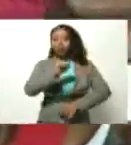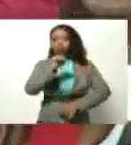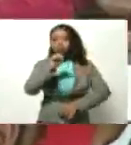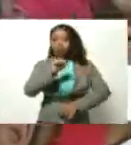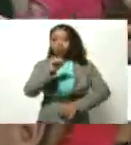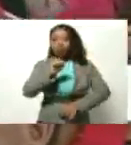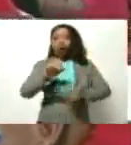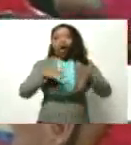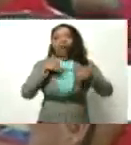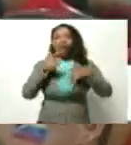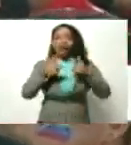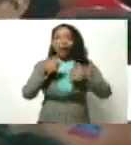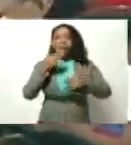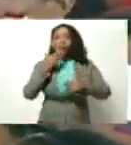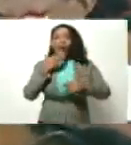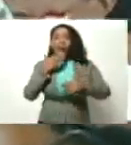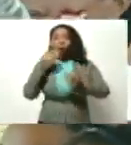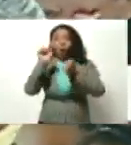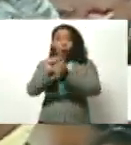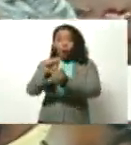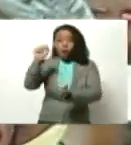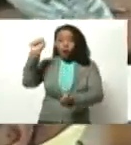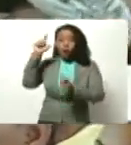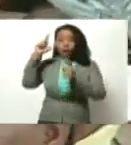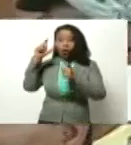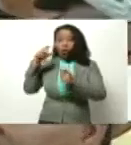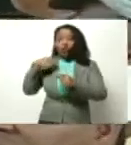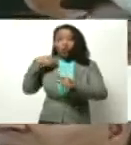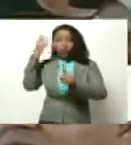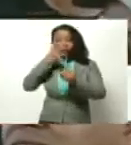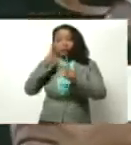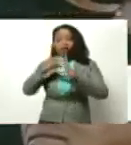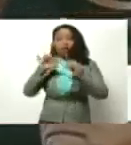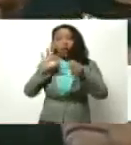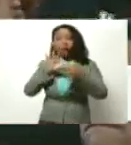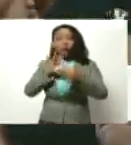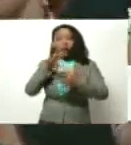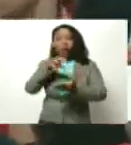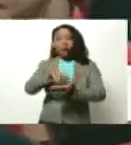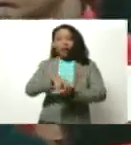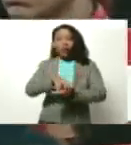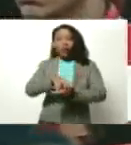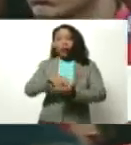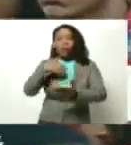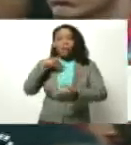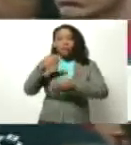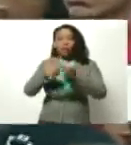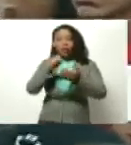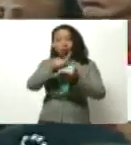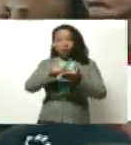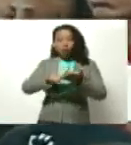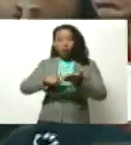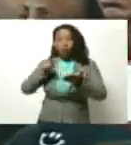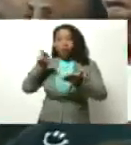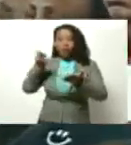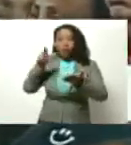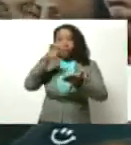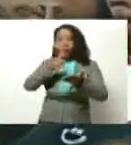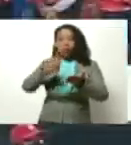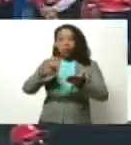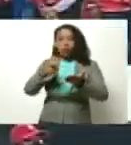quien incurre en eso le he dado instrucciones a todos los enlaces estatales que me haga la lista y esa